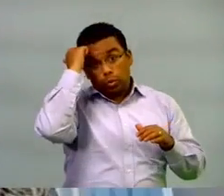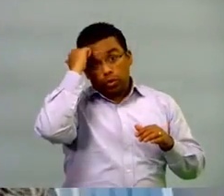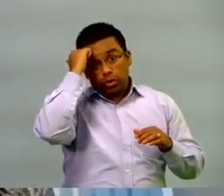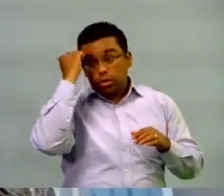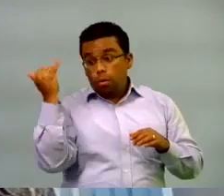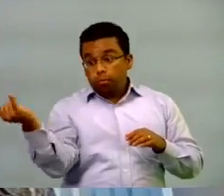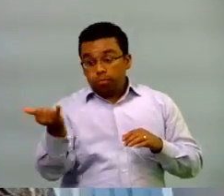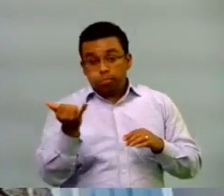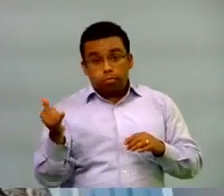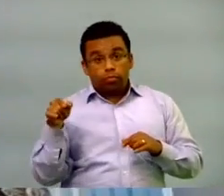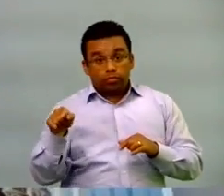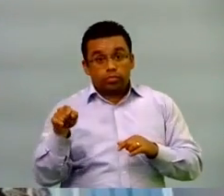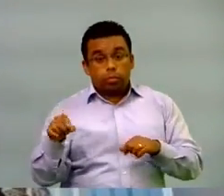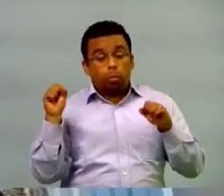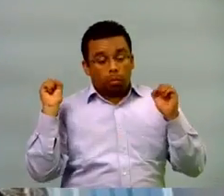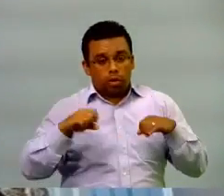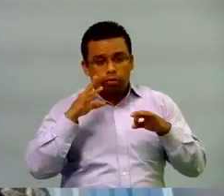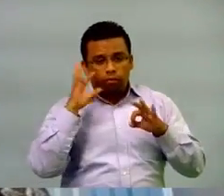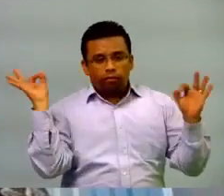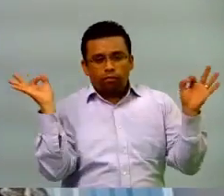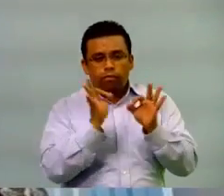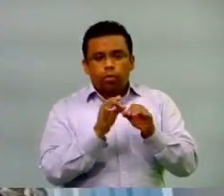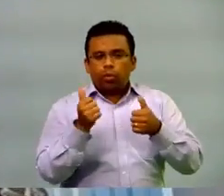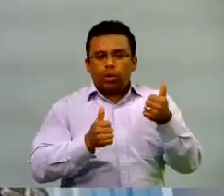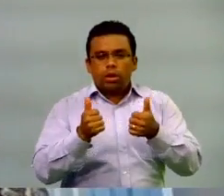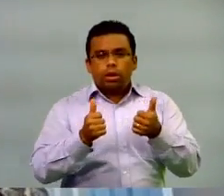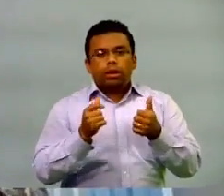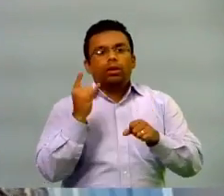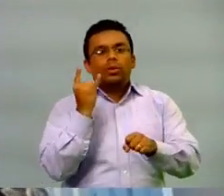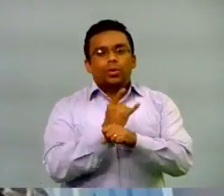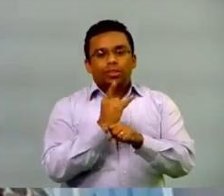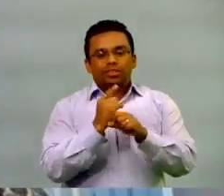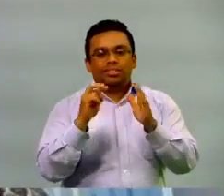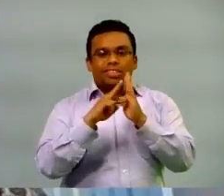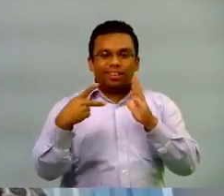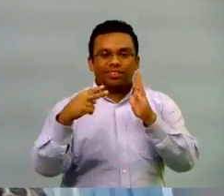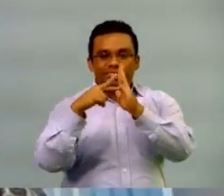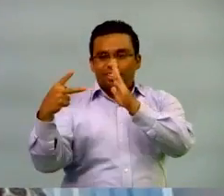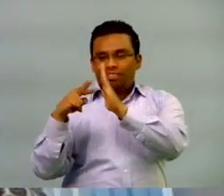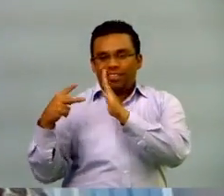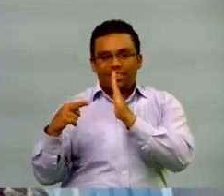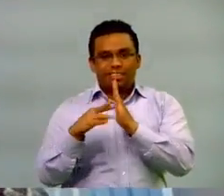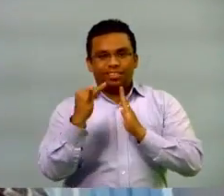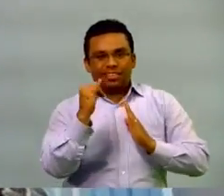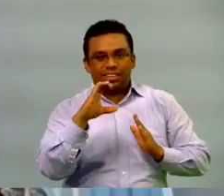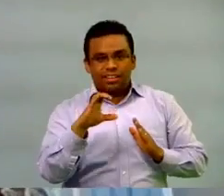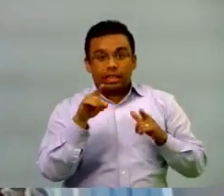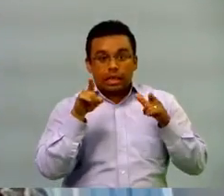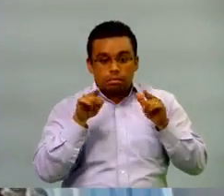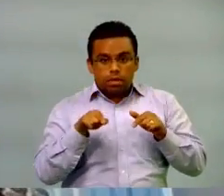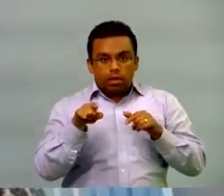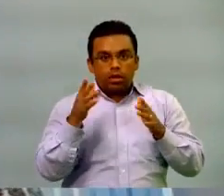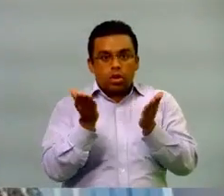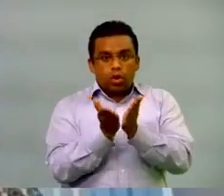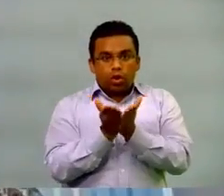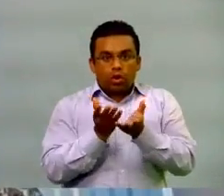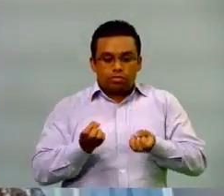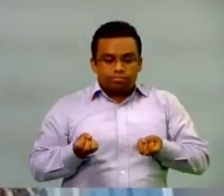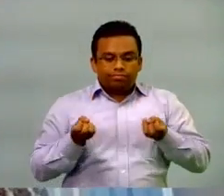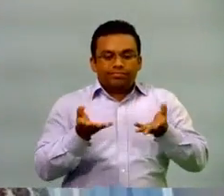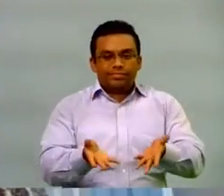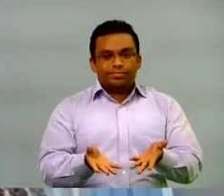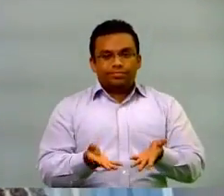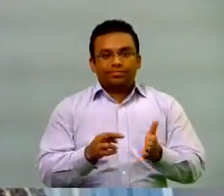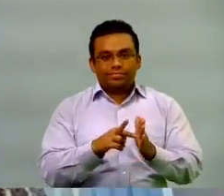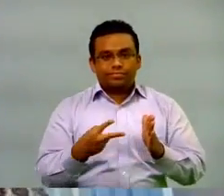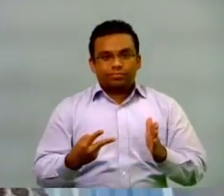se focalizan en el uso y en la integración de tecnología en el proceso educativo, un foco en algún